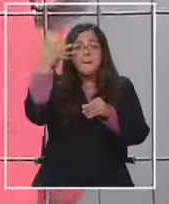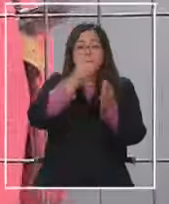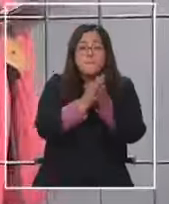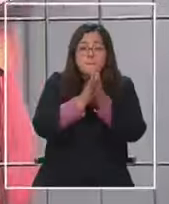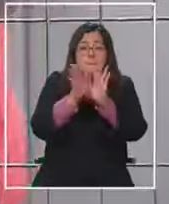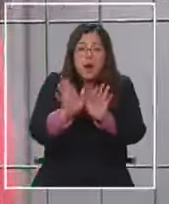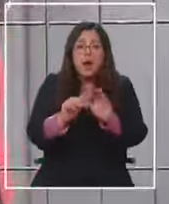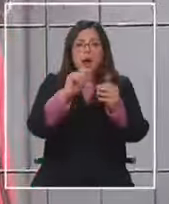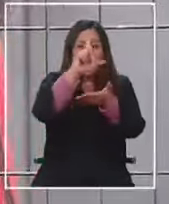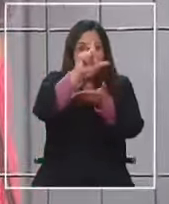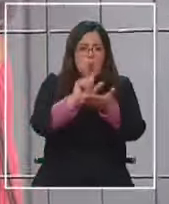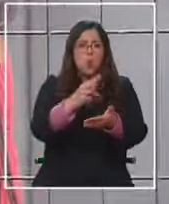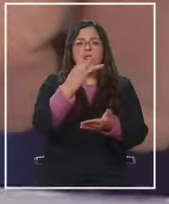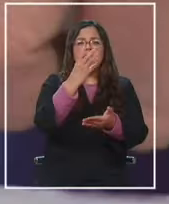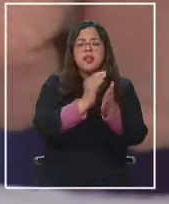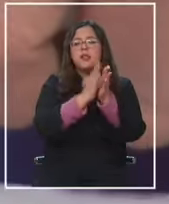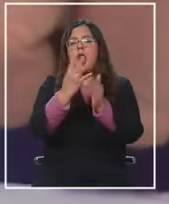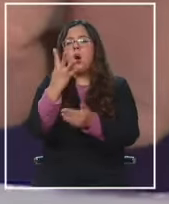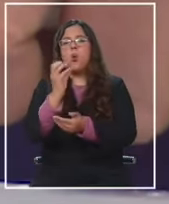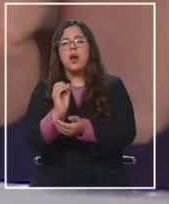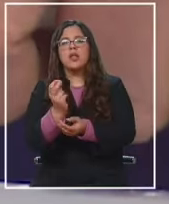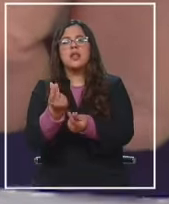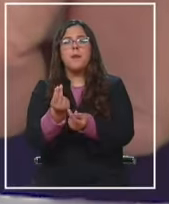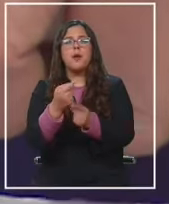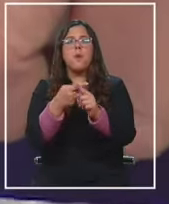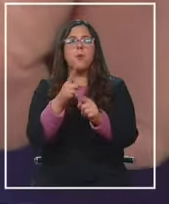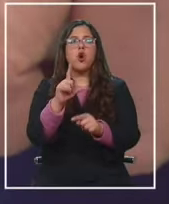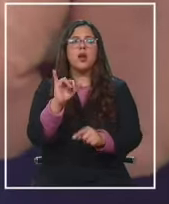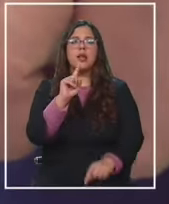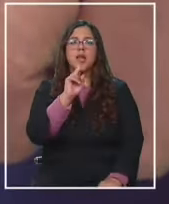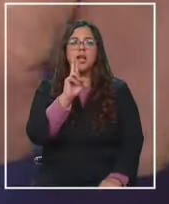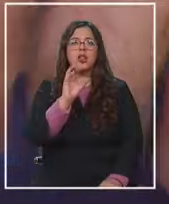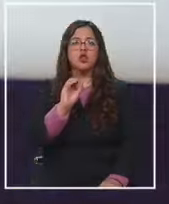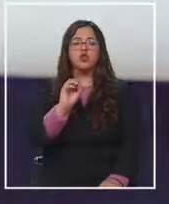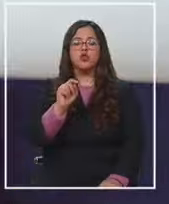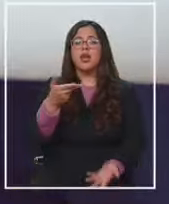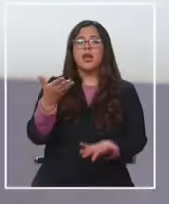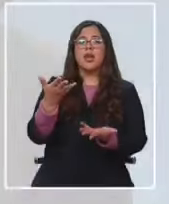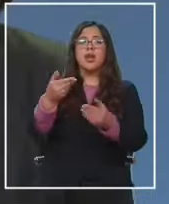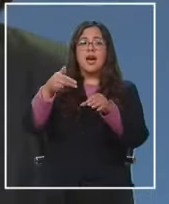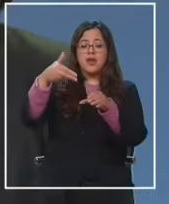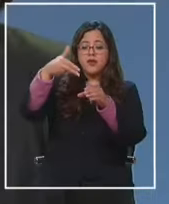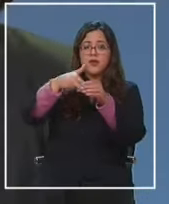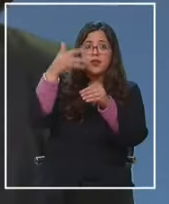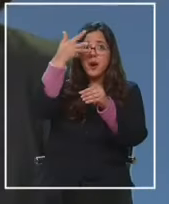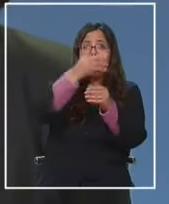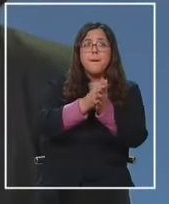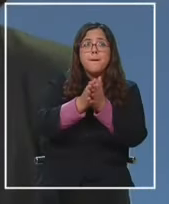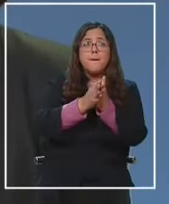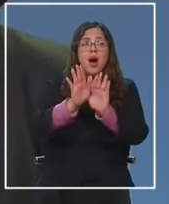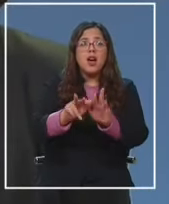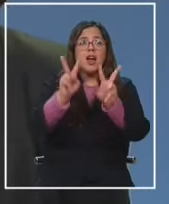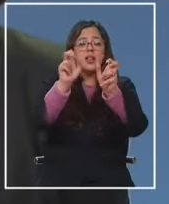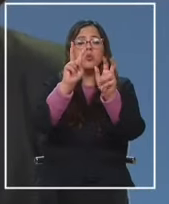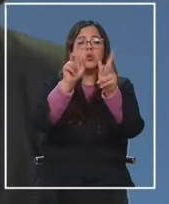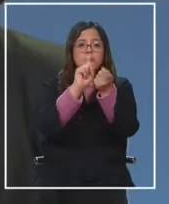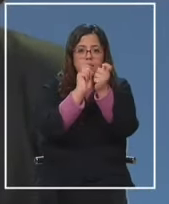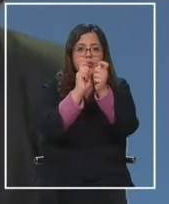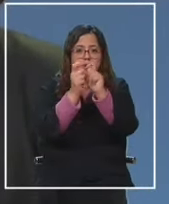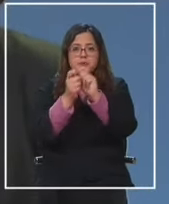precio entre 30 y 40 pesos por litro. La parafina tiene un mecanismo de actualización de precios que es un